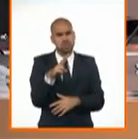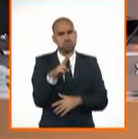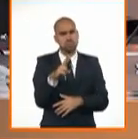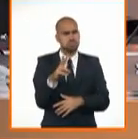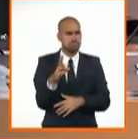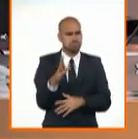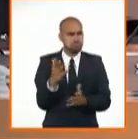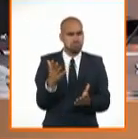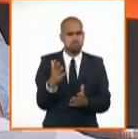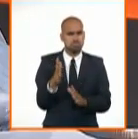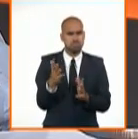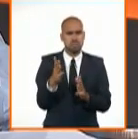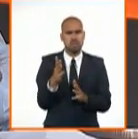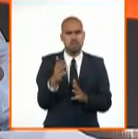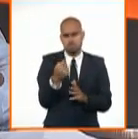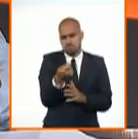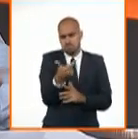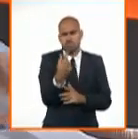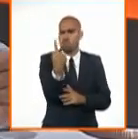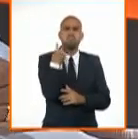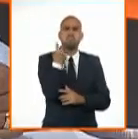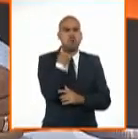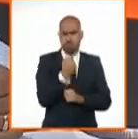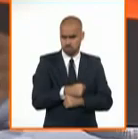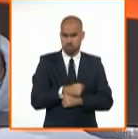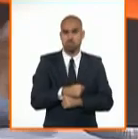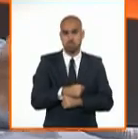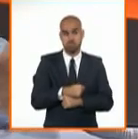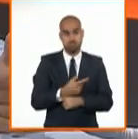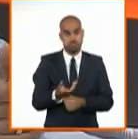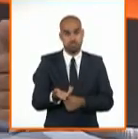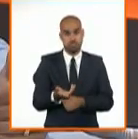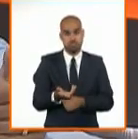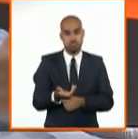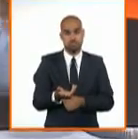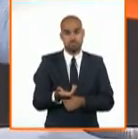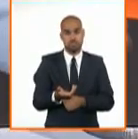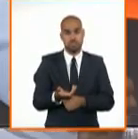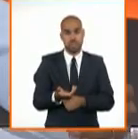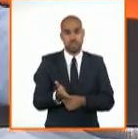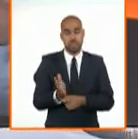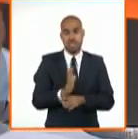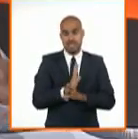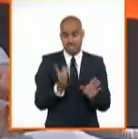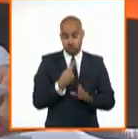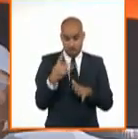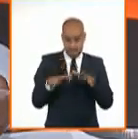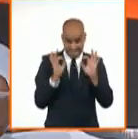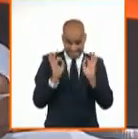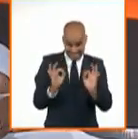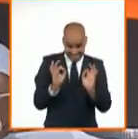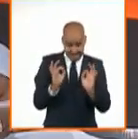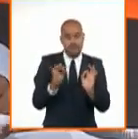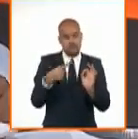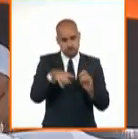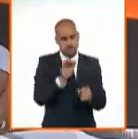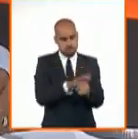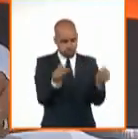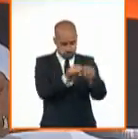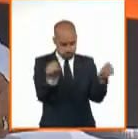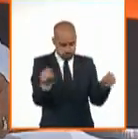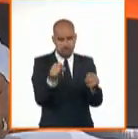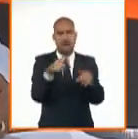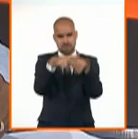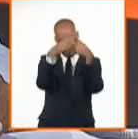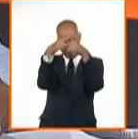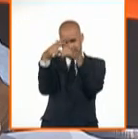casi en más de medio año el tiempo digamos ya después está listo y preparado para la ejecución de ese mantenimiento